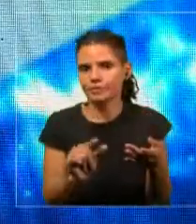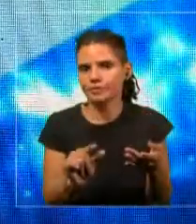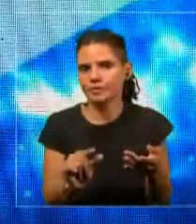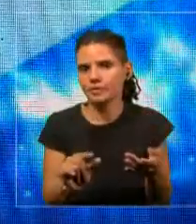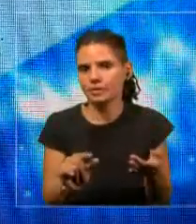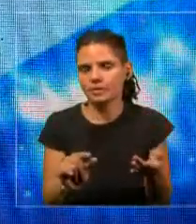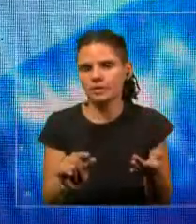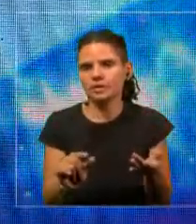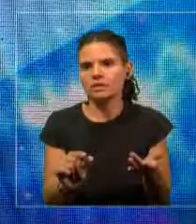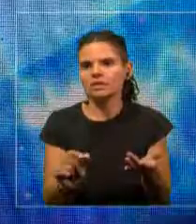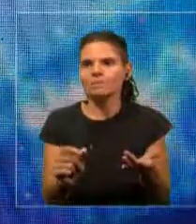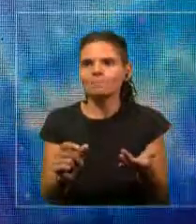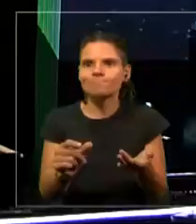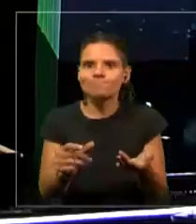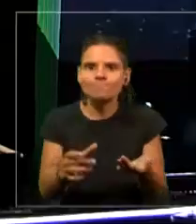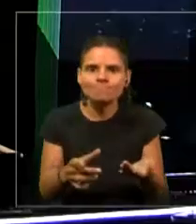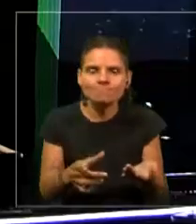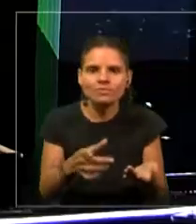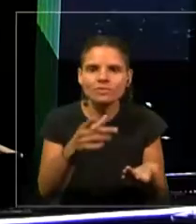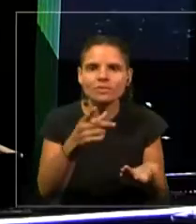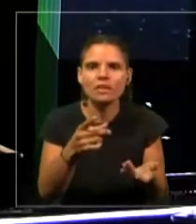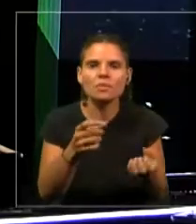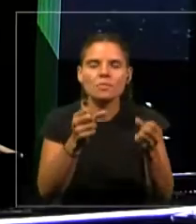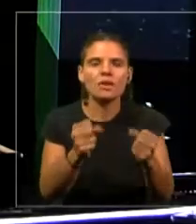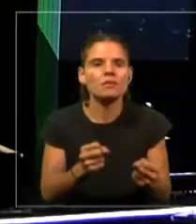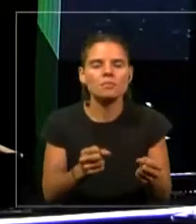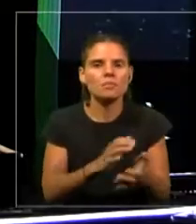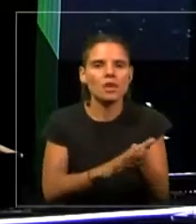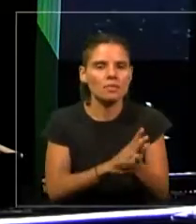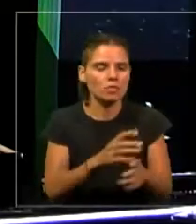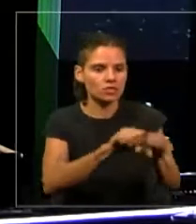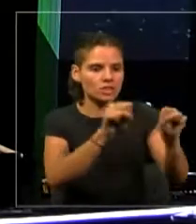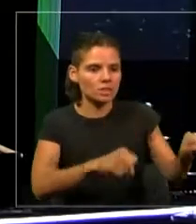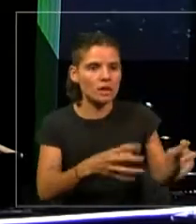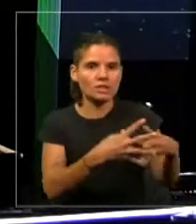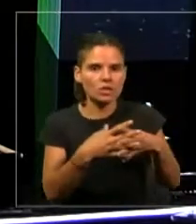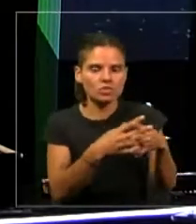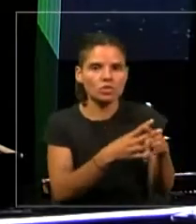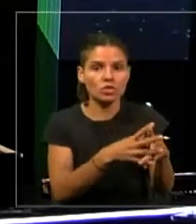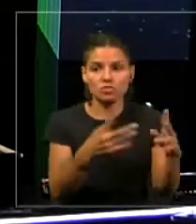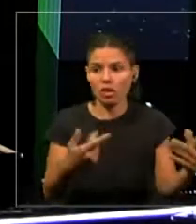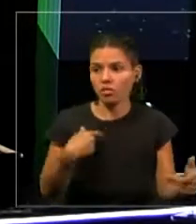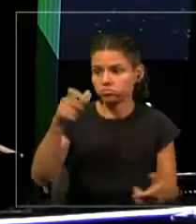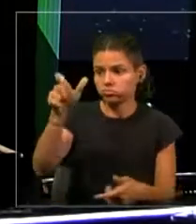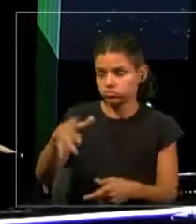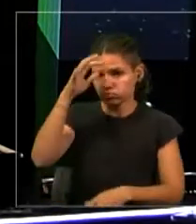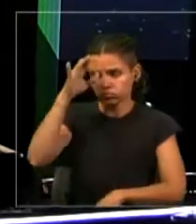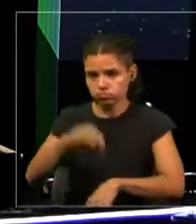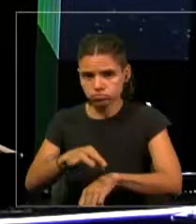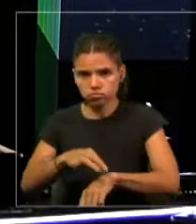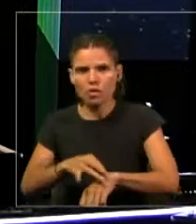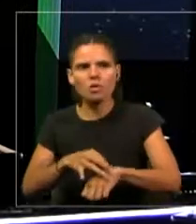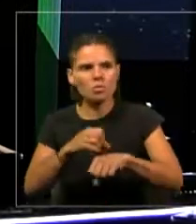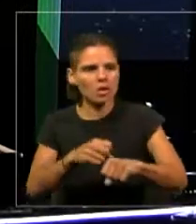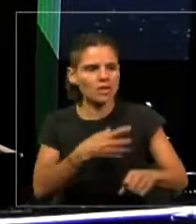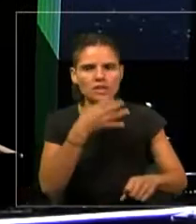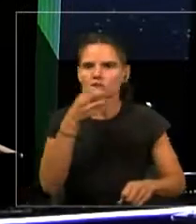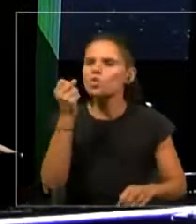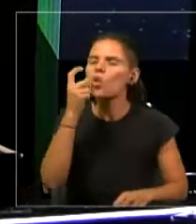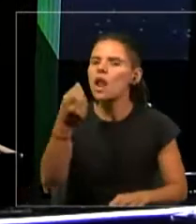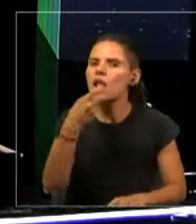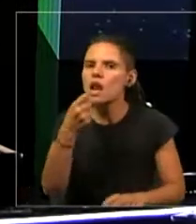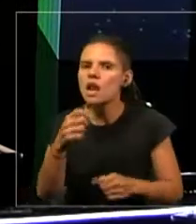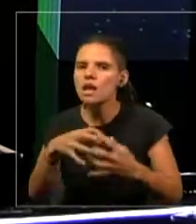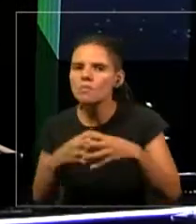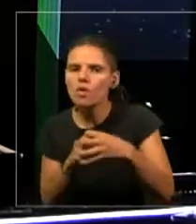se usan en Estados Unidos, tienen la facultad de prescripción. O sea, después del diagnóstico tienes que tomar tal molécula. Se dan cuenta con